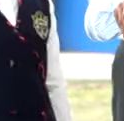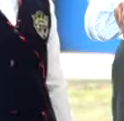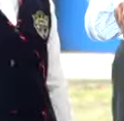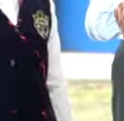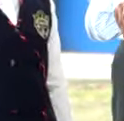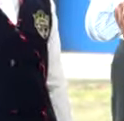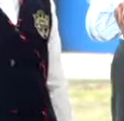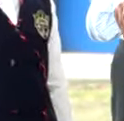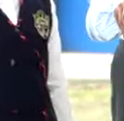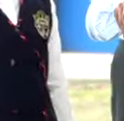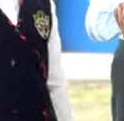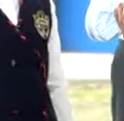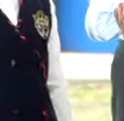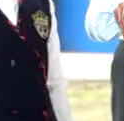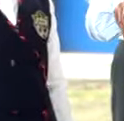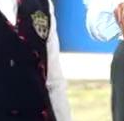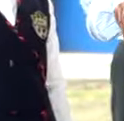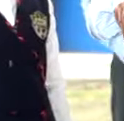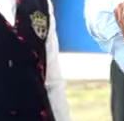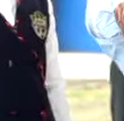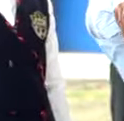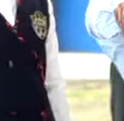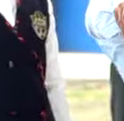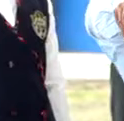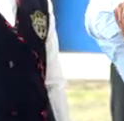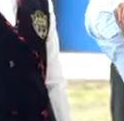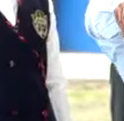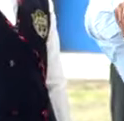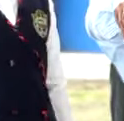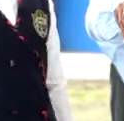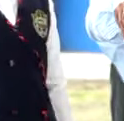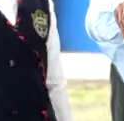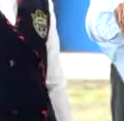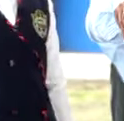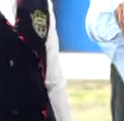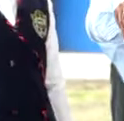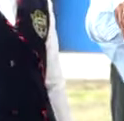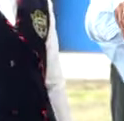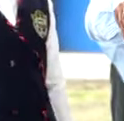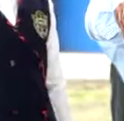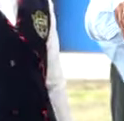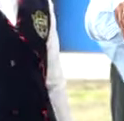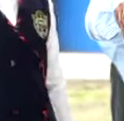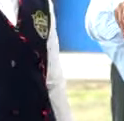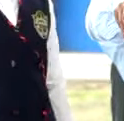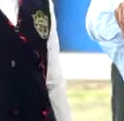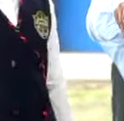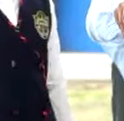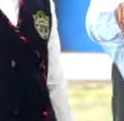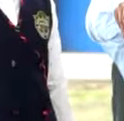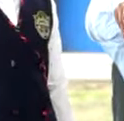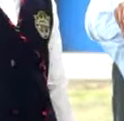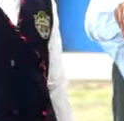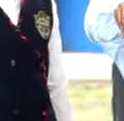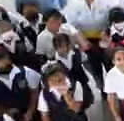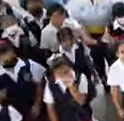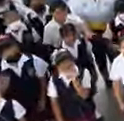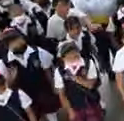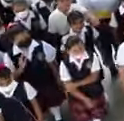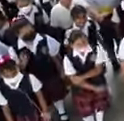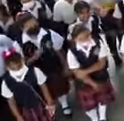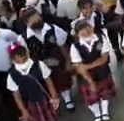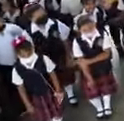maestros y alumnos, la comunidad general de la Escuela General Emiliano Zapata. Muchas gracias y bienvenidos.